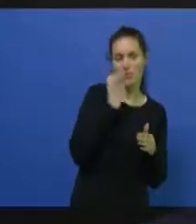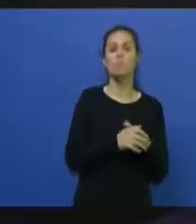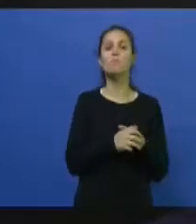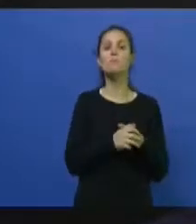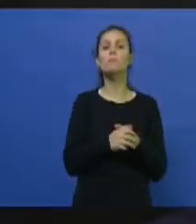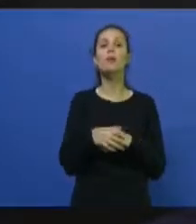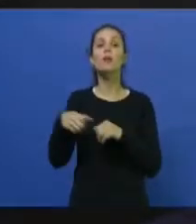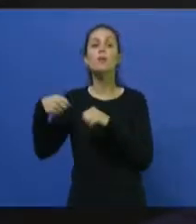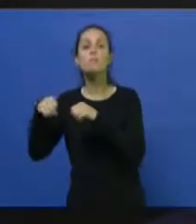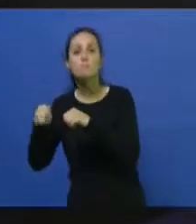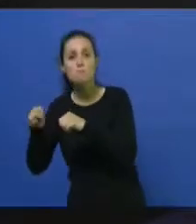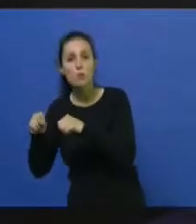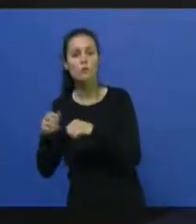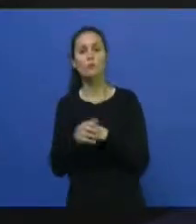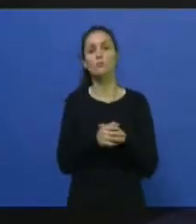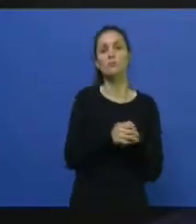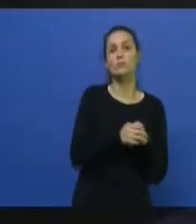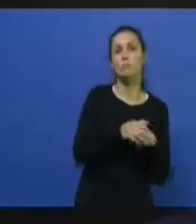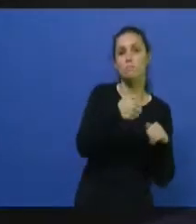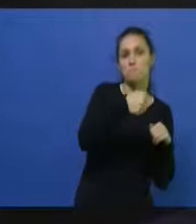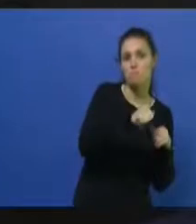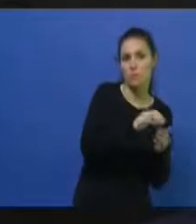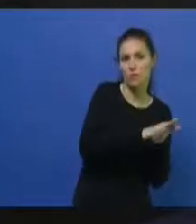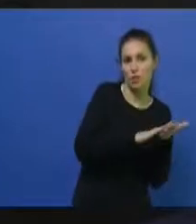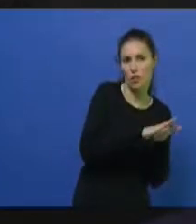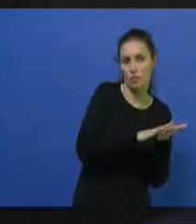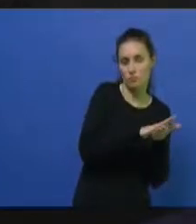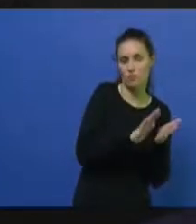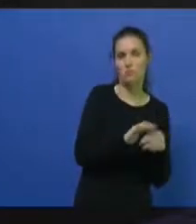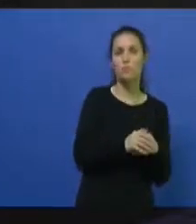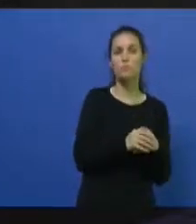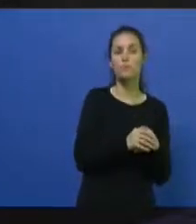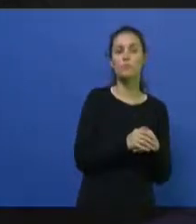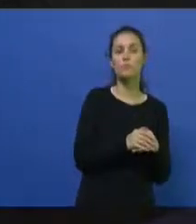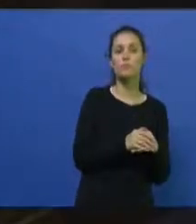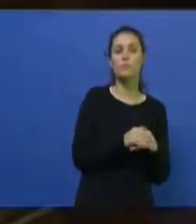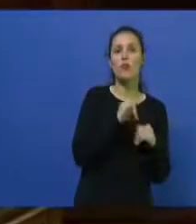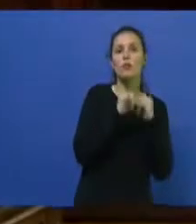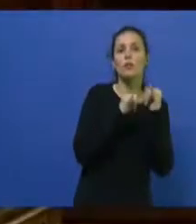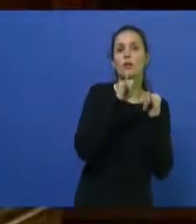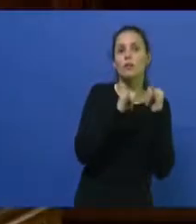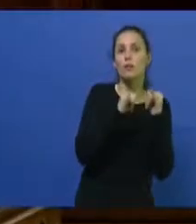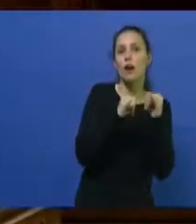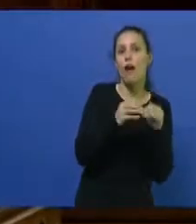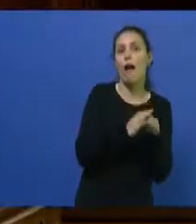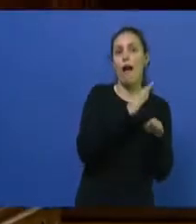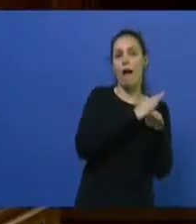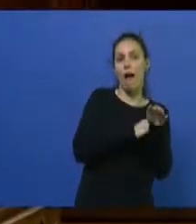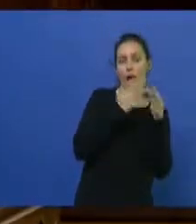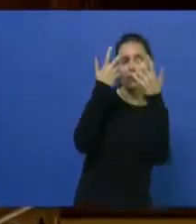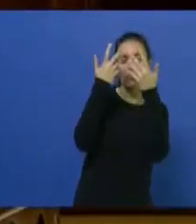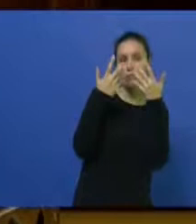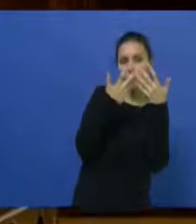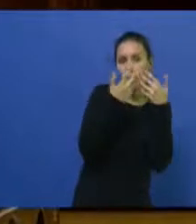moto. Bien. Esto también a mí nos obliga a Héctor a decir algo, porque nosotros en su momento, ¿te acordás que lo analizamos? O sea que se podía hacer